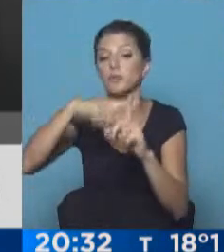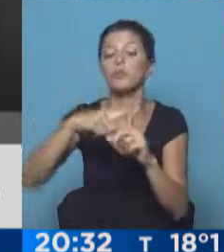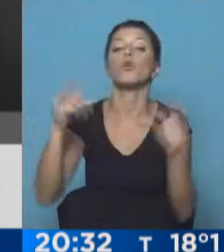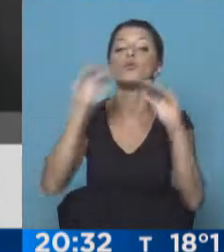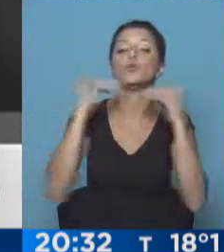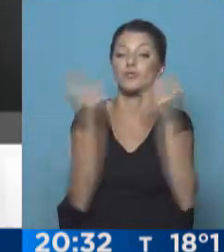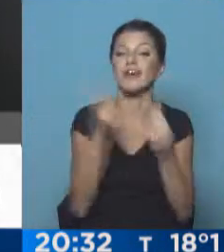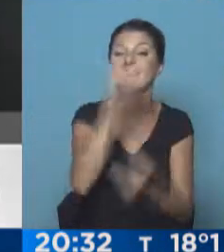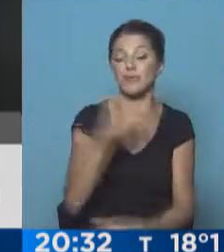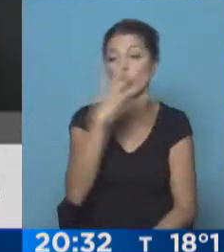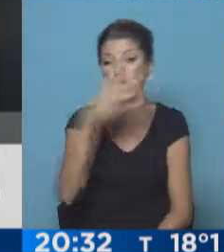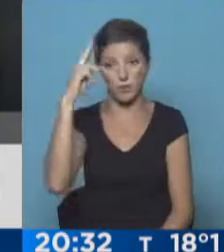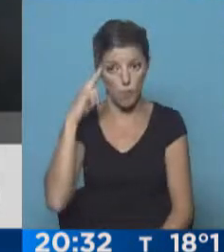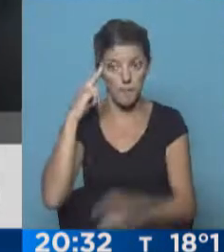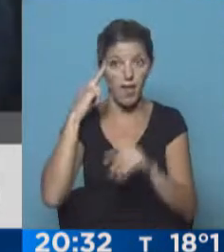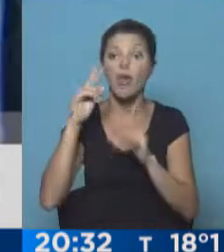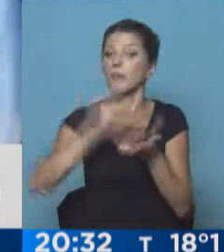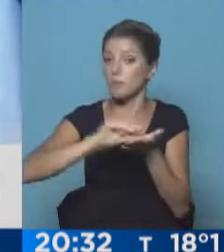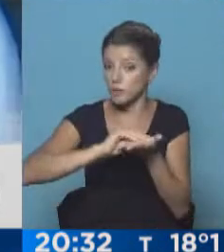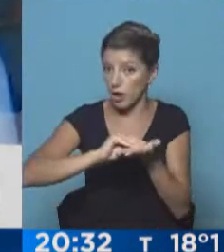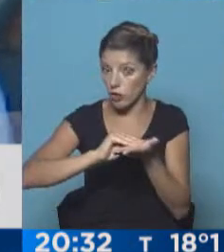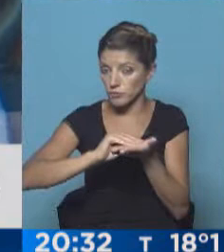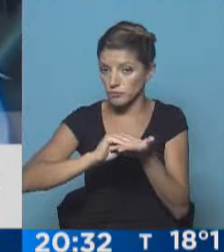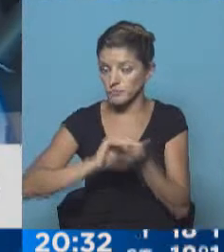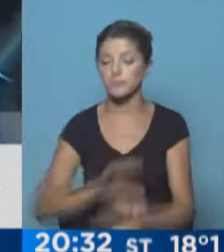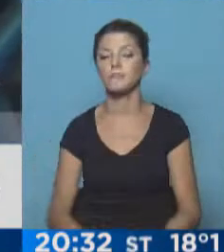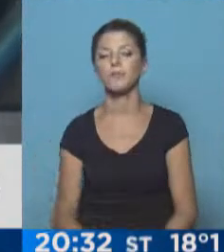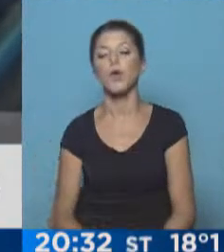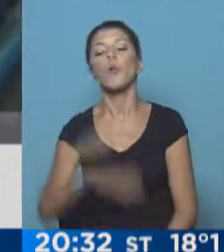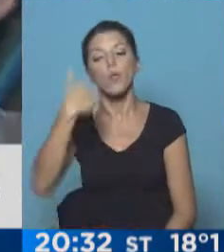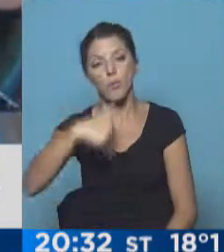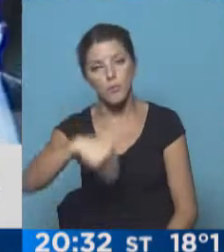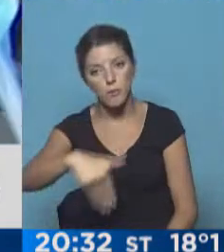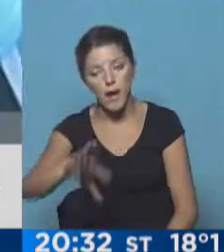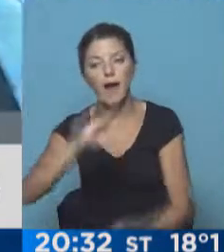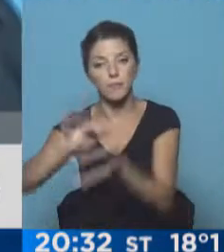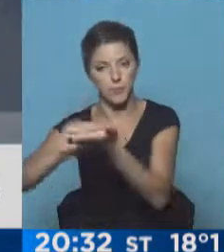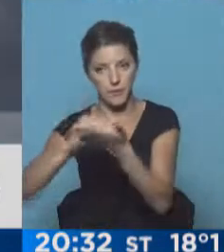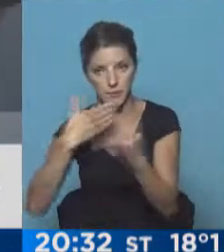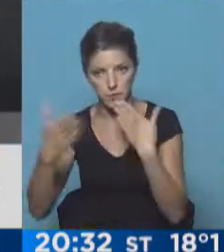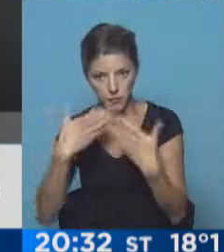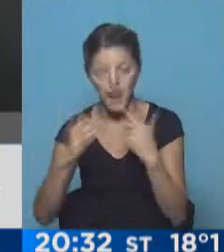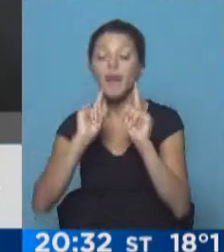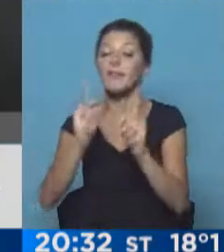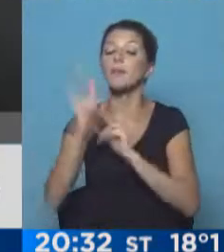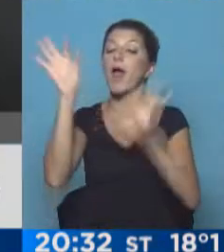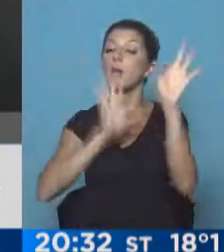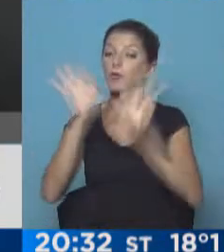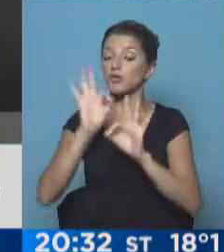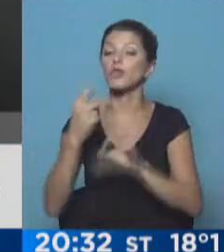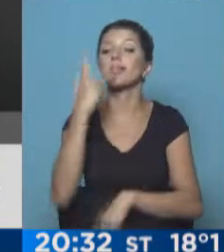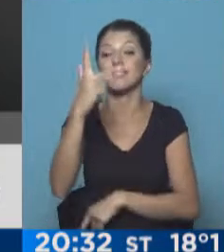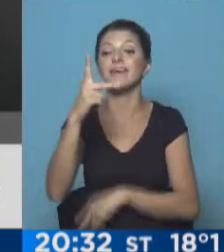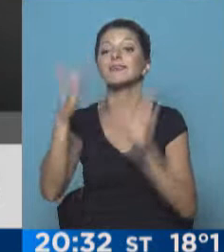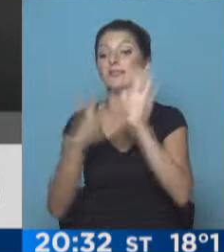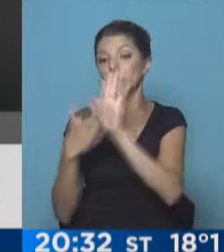149 legisladores cuando se trate en el recinto de la Cámara Baja. Además, el proyecto autoriza la emisión de 3 títulos de